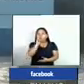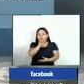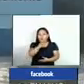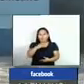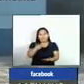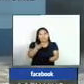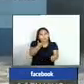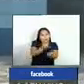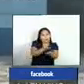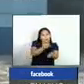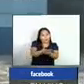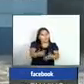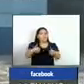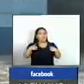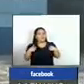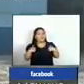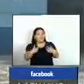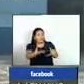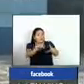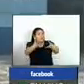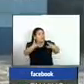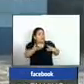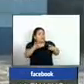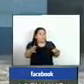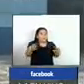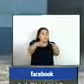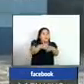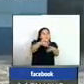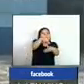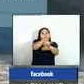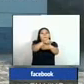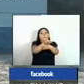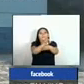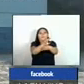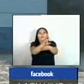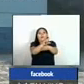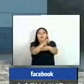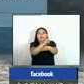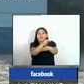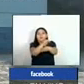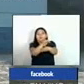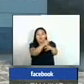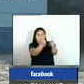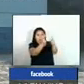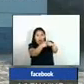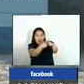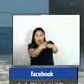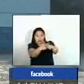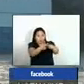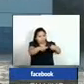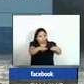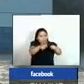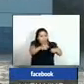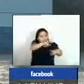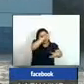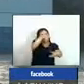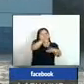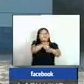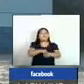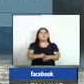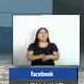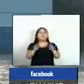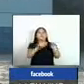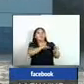de las propuestas que como candidato llevo para el Parlamento Centroamericano una reforma al tratado constitutivo de este organismo